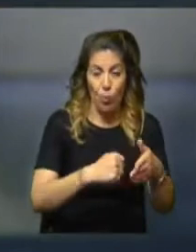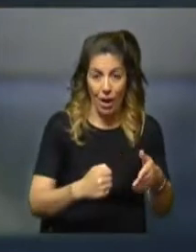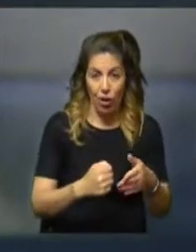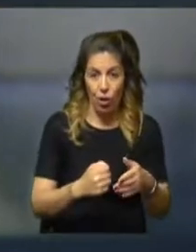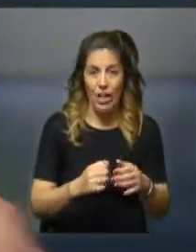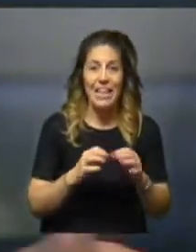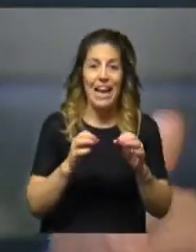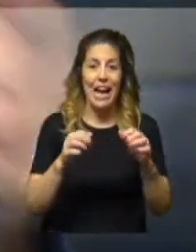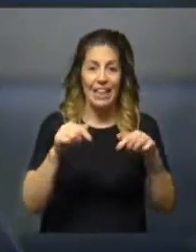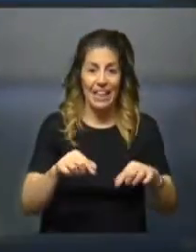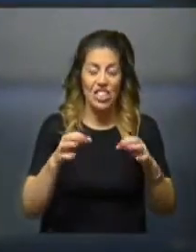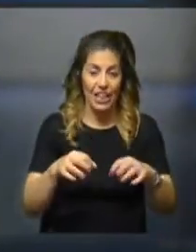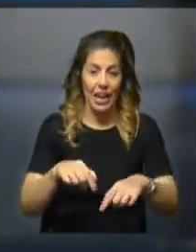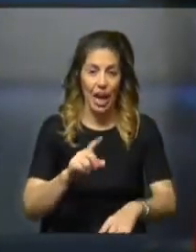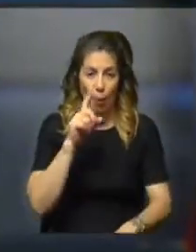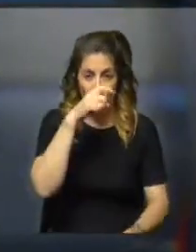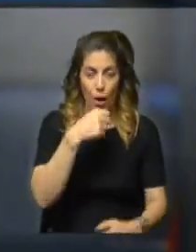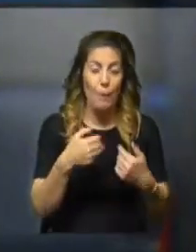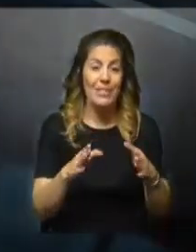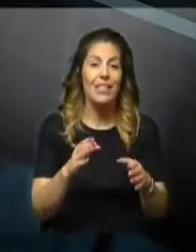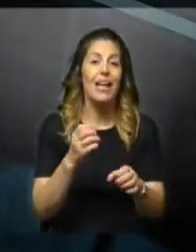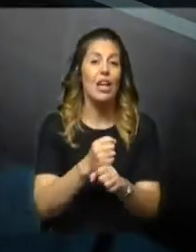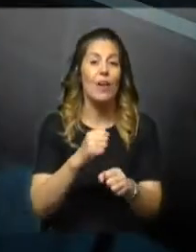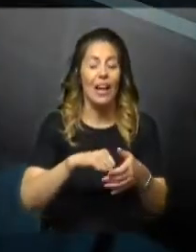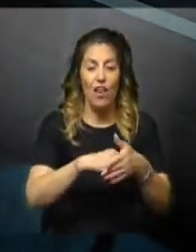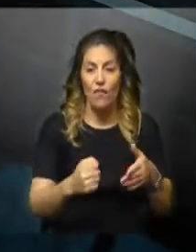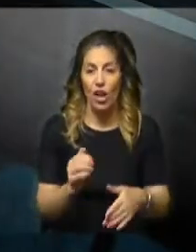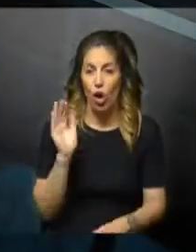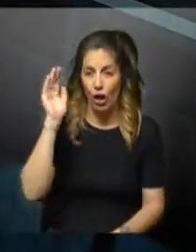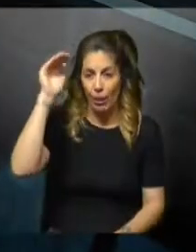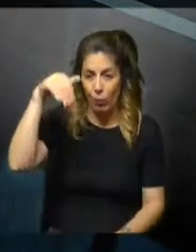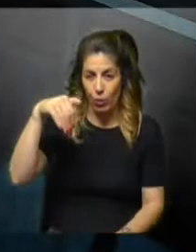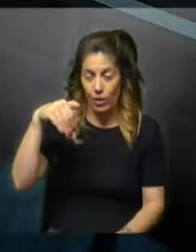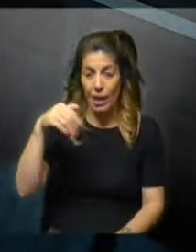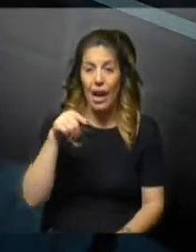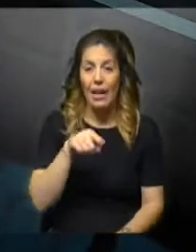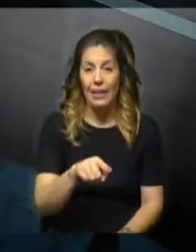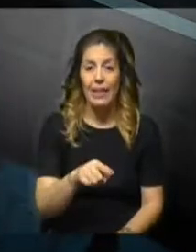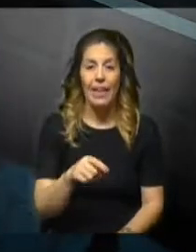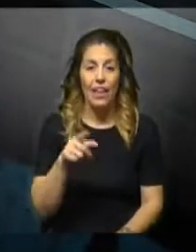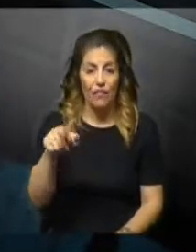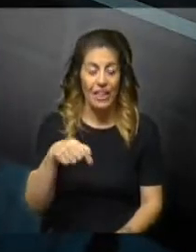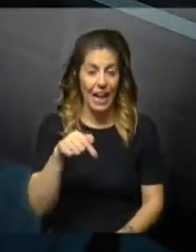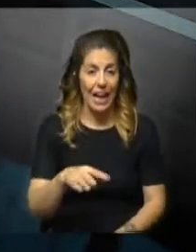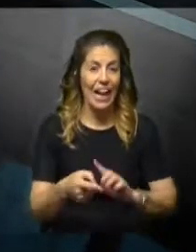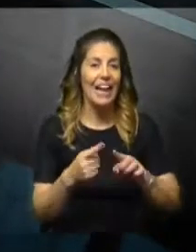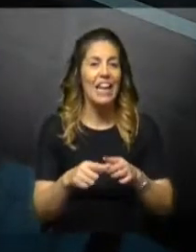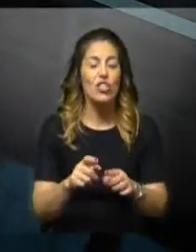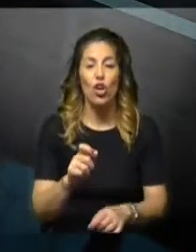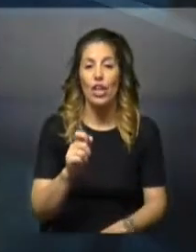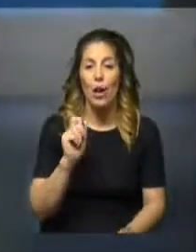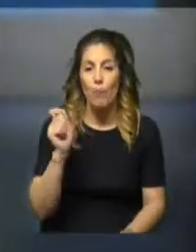Montevideo empecé a trabajar en el Banco República en esa altura porque nos había absorbido la banco oficial y vine a relaciones públicas del Banco